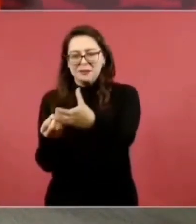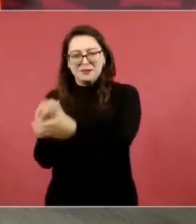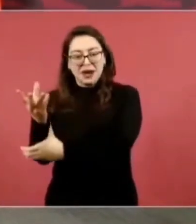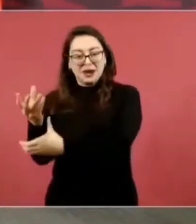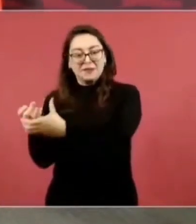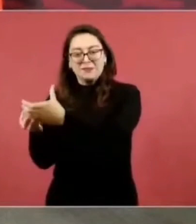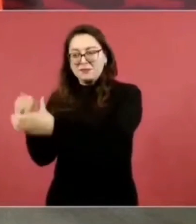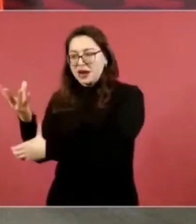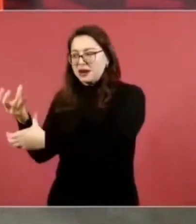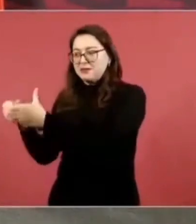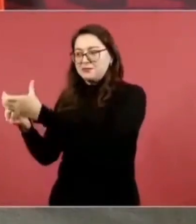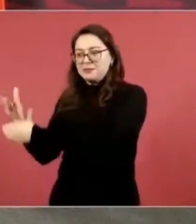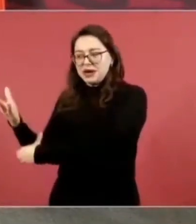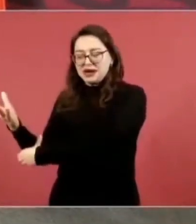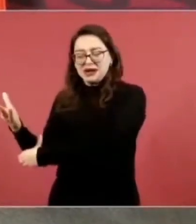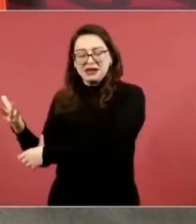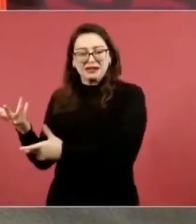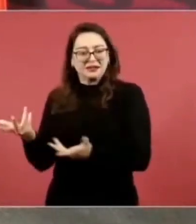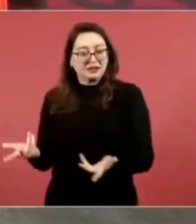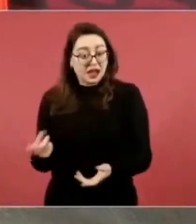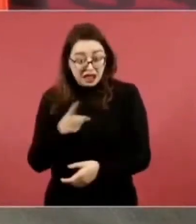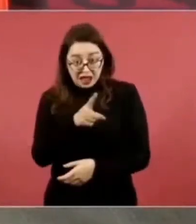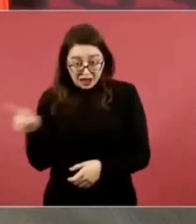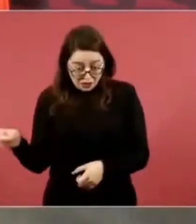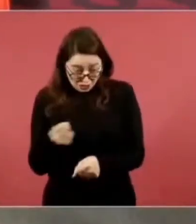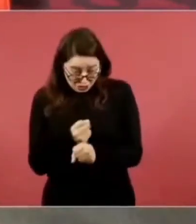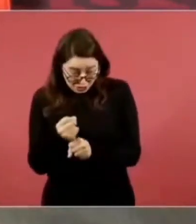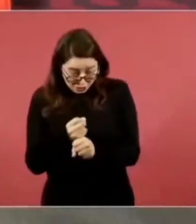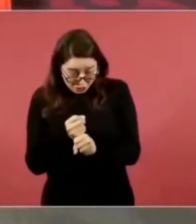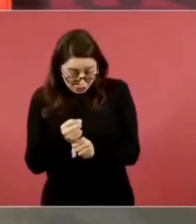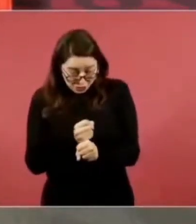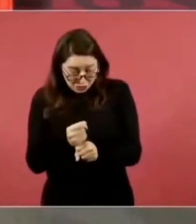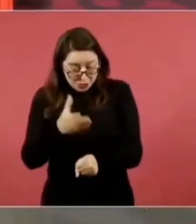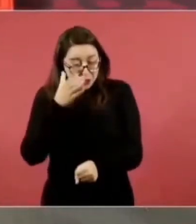porque no se pudo demostrar